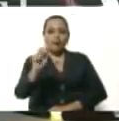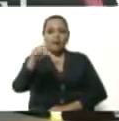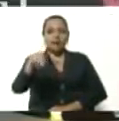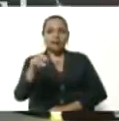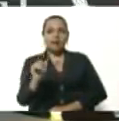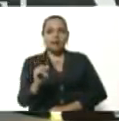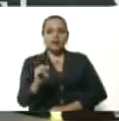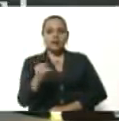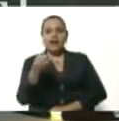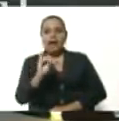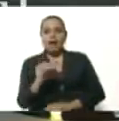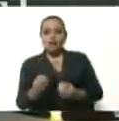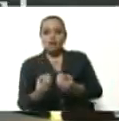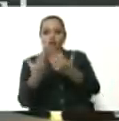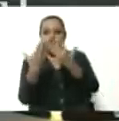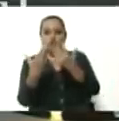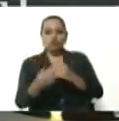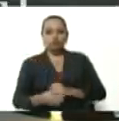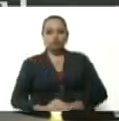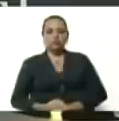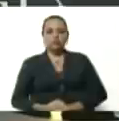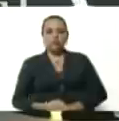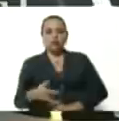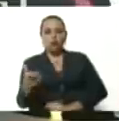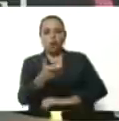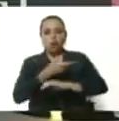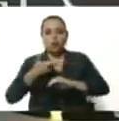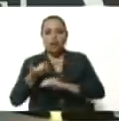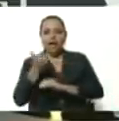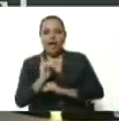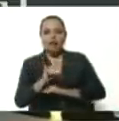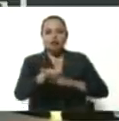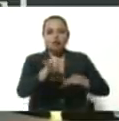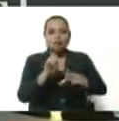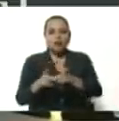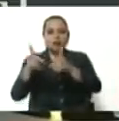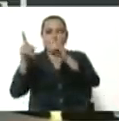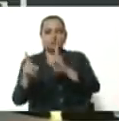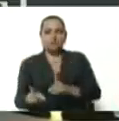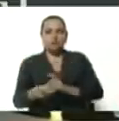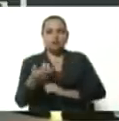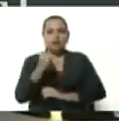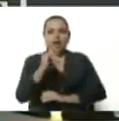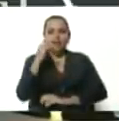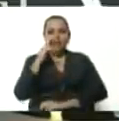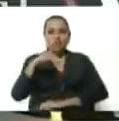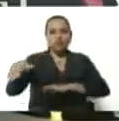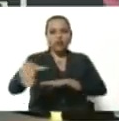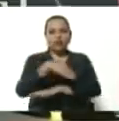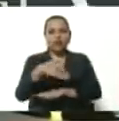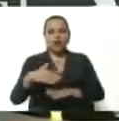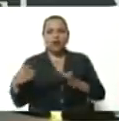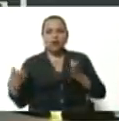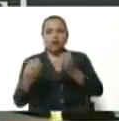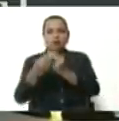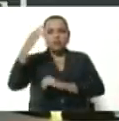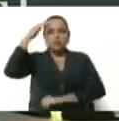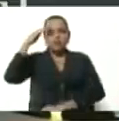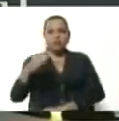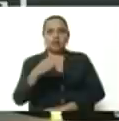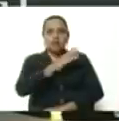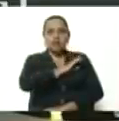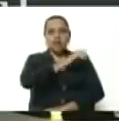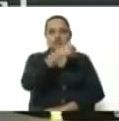está ese foquito allí. El gobernador ha tomado medidas, he visto a Dios Roja en las calles, con las fuerzas militares, con el jefe